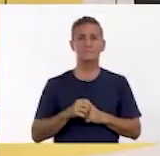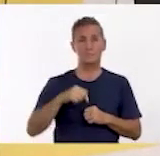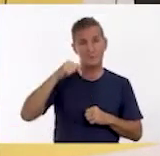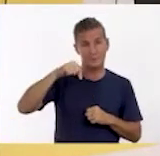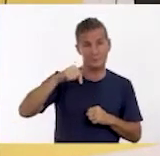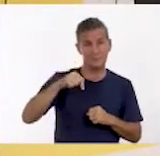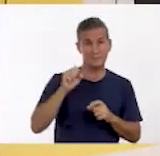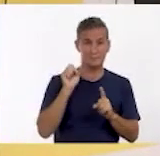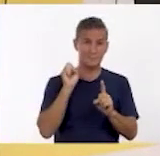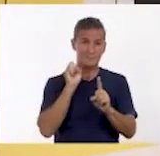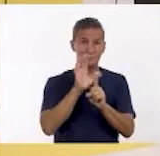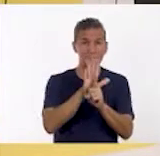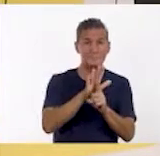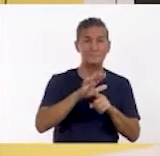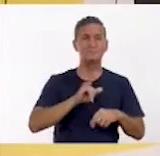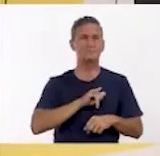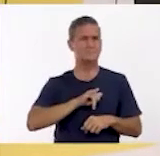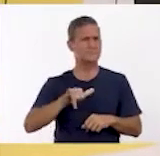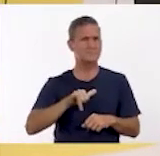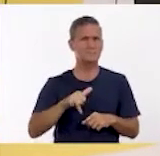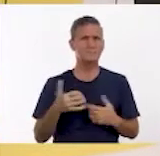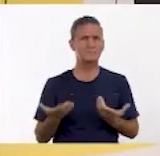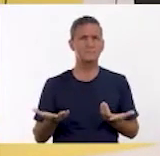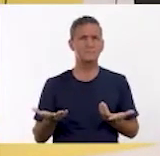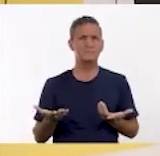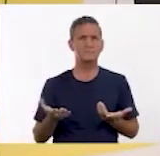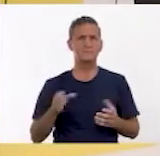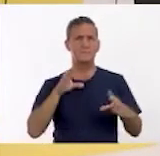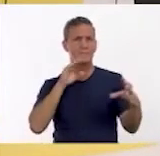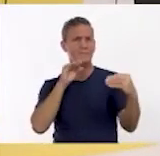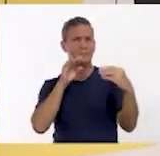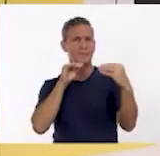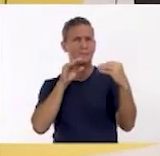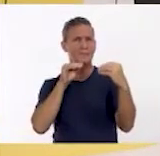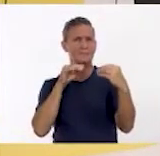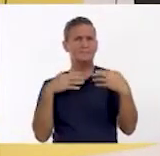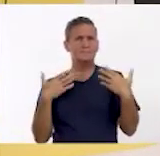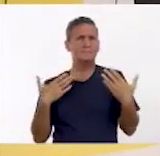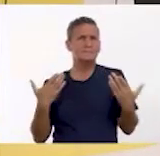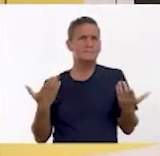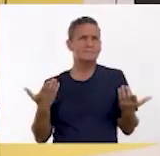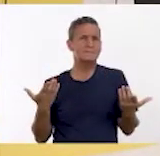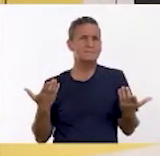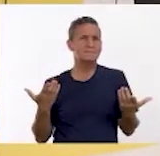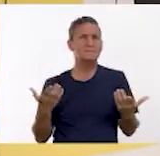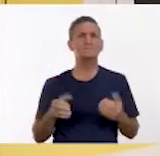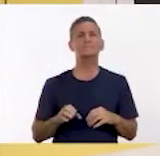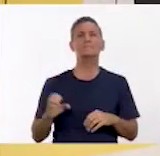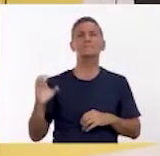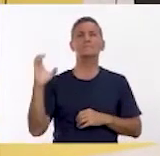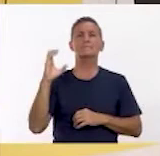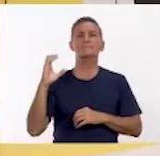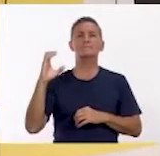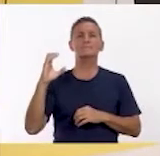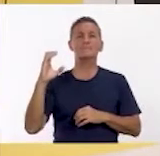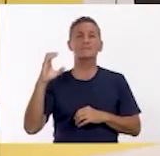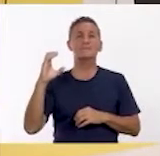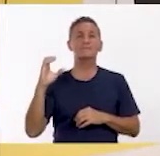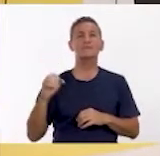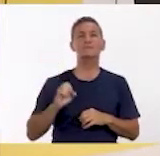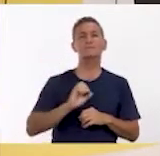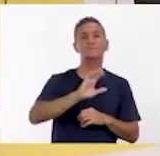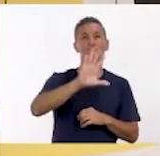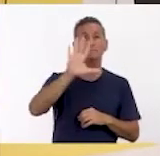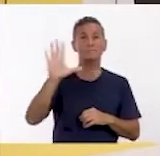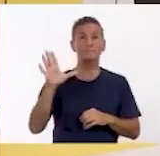geografía. Por eso, hoy iniciaremos también conversando, refiriéndonos